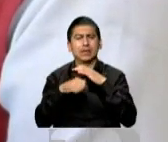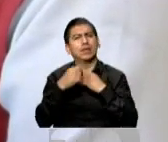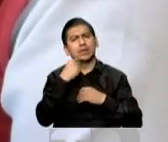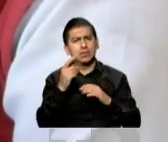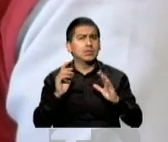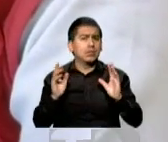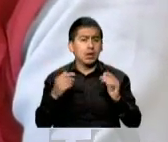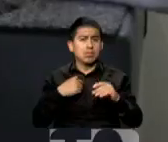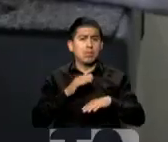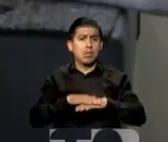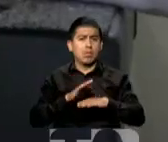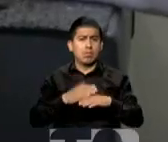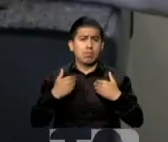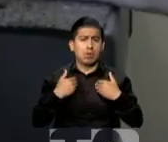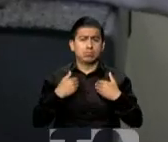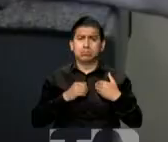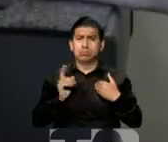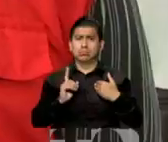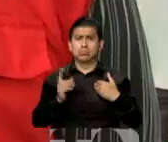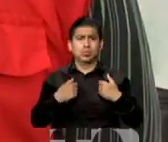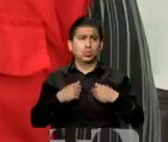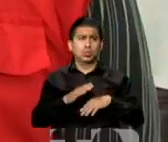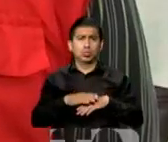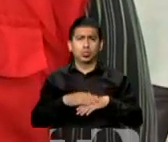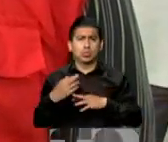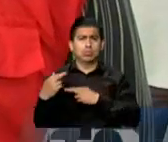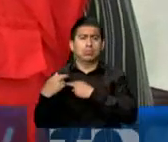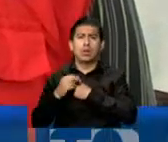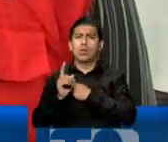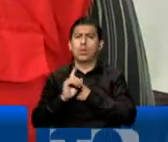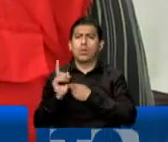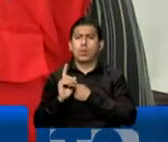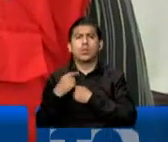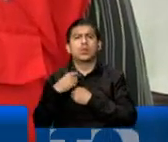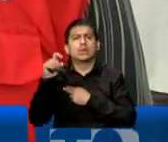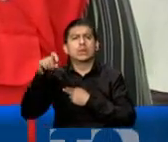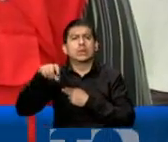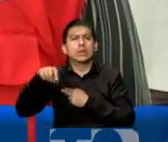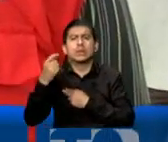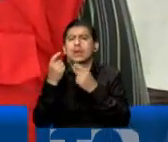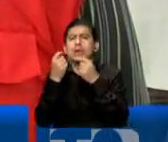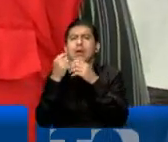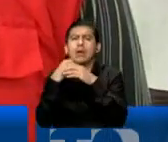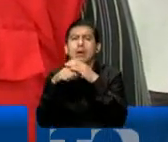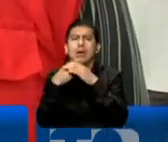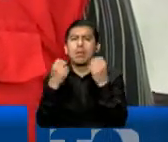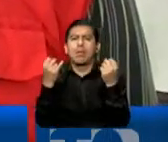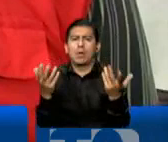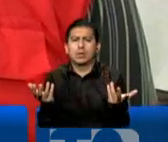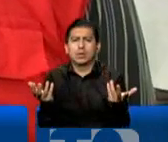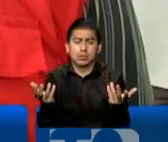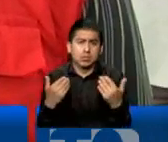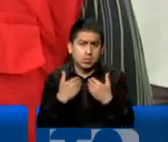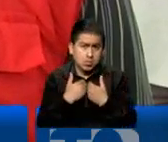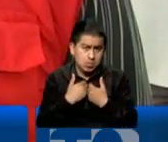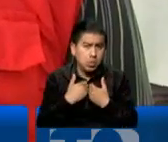que el tema ya no es competencia de la empresa Metro de Quito. Lo que nos hace falta es conocer qué tarifa Metro de Quito está autorizada a cobrar.